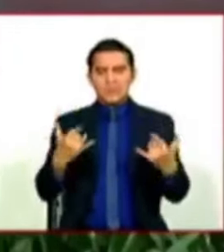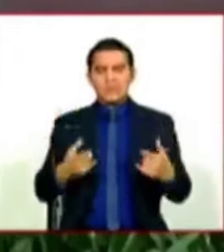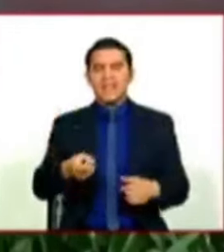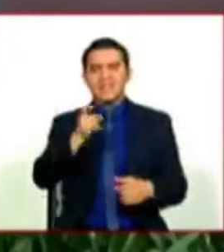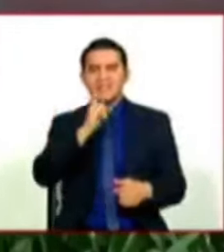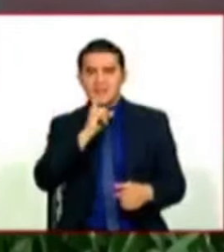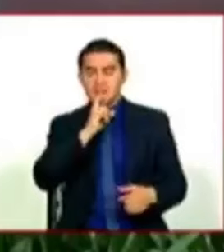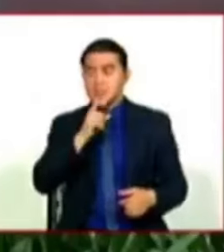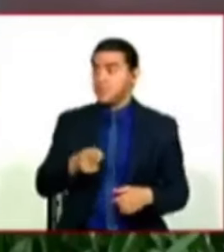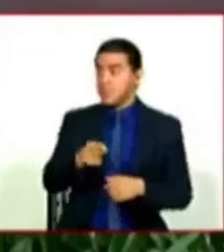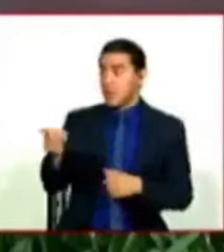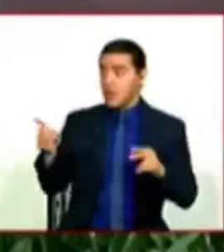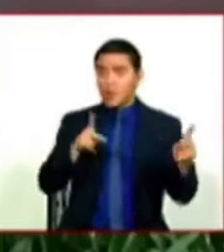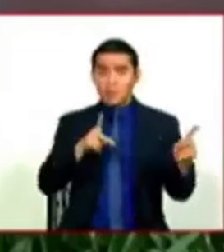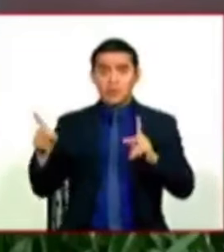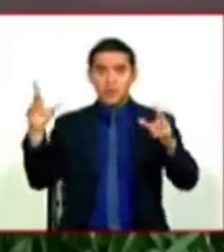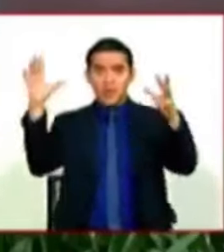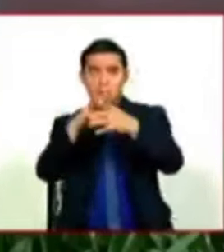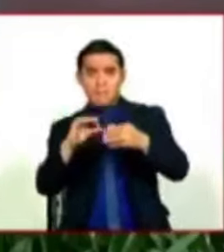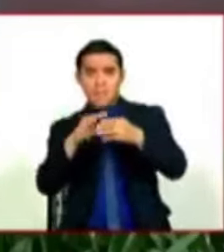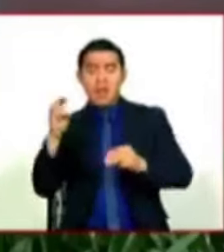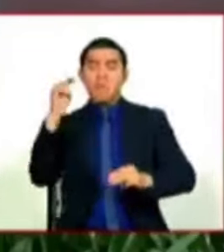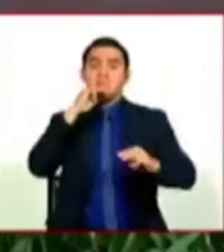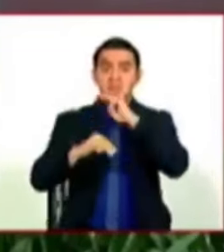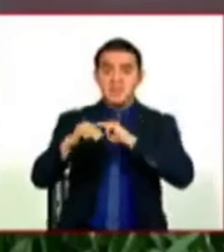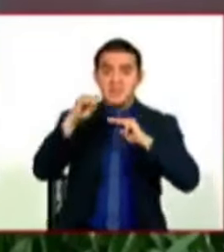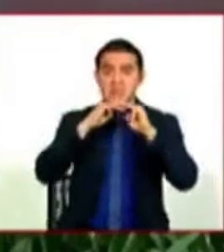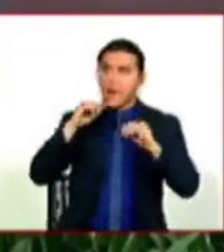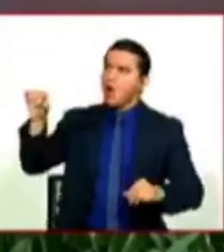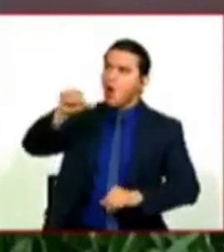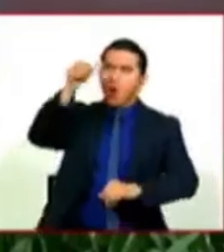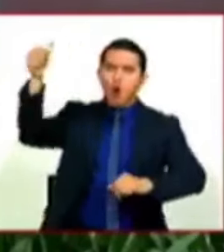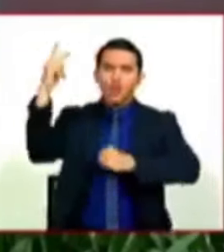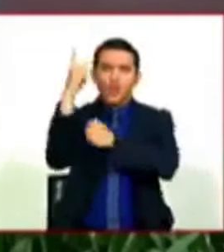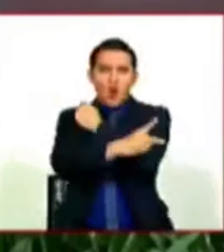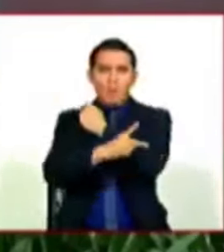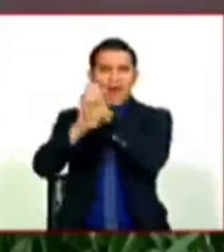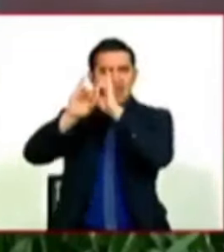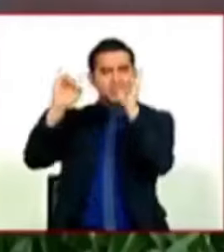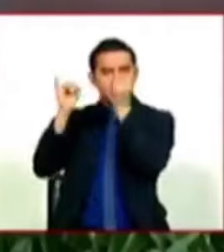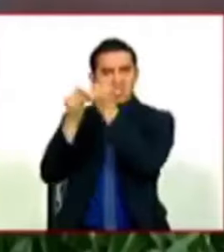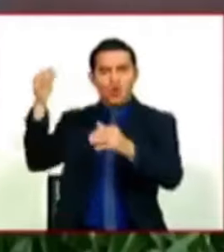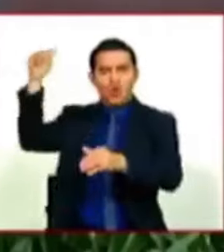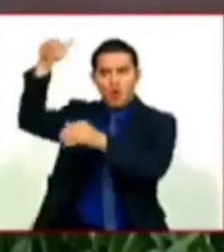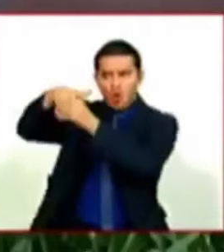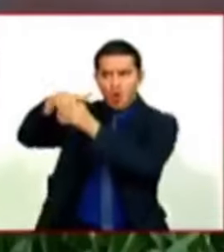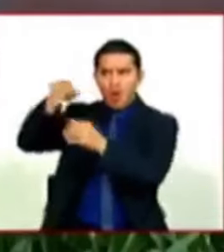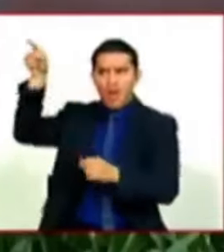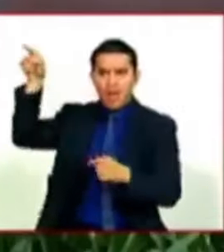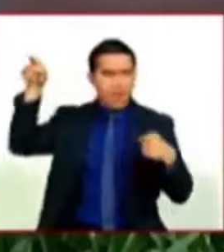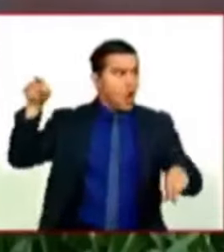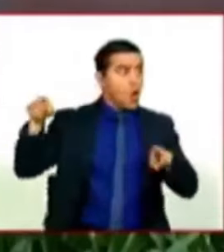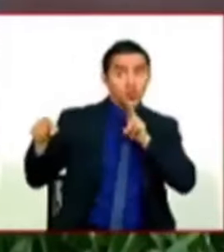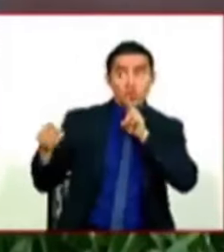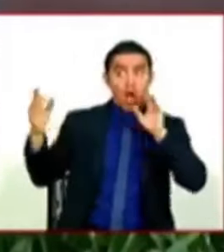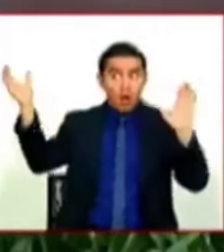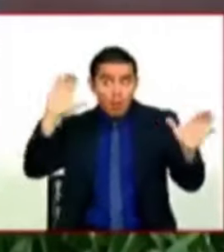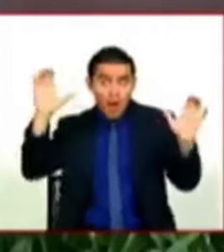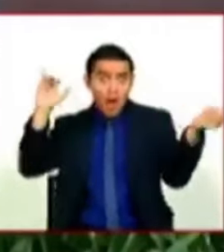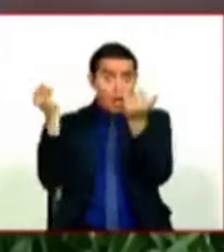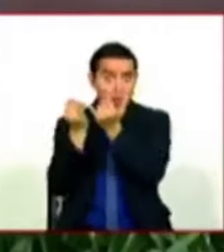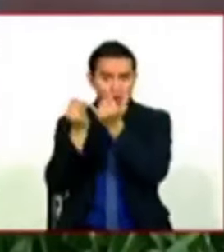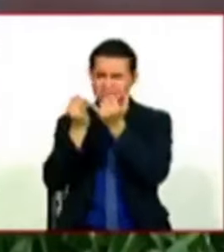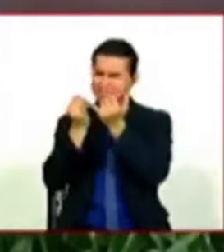noticias falsas, comparaciones con órganos electorales extranjeros que nada tienen que ver con este